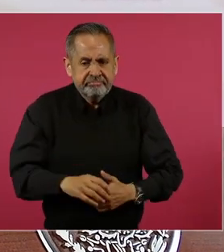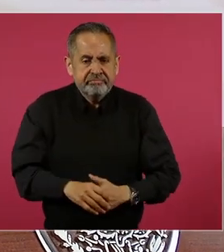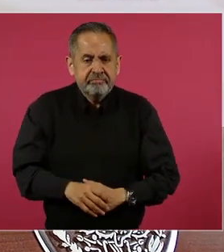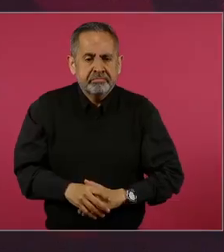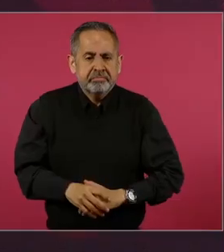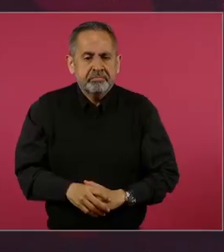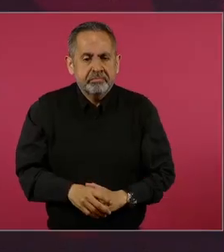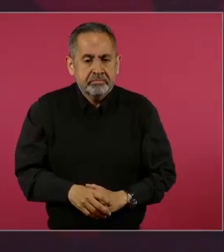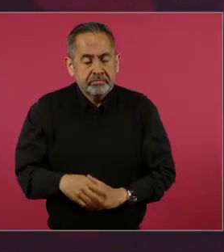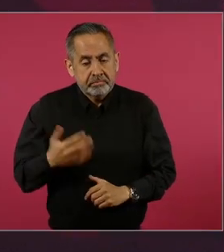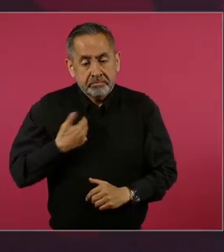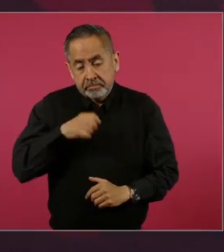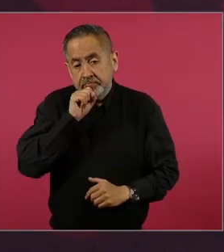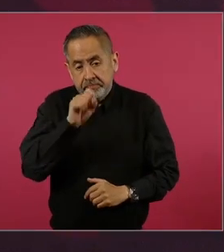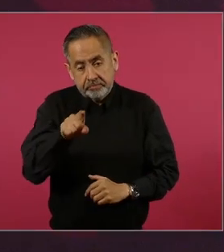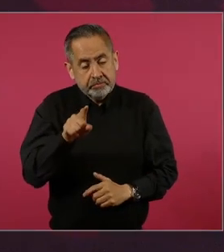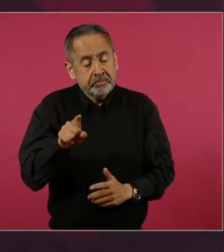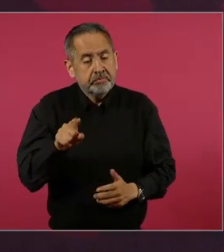yo también